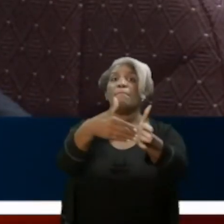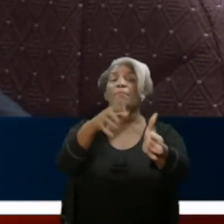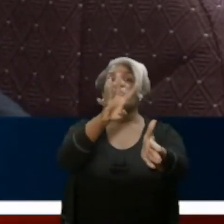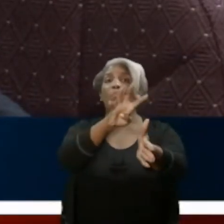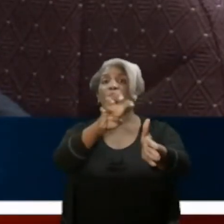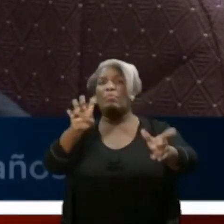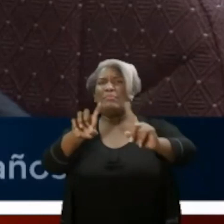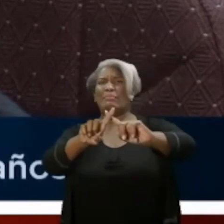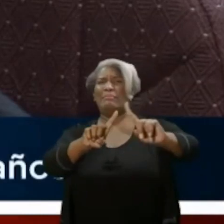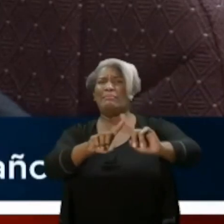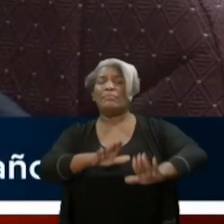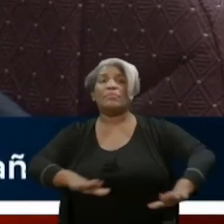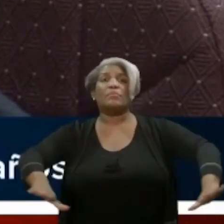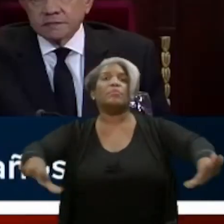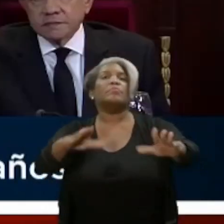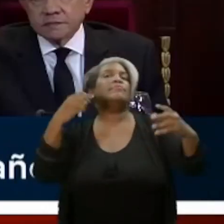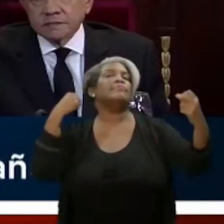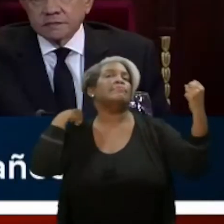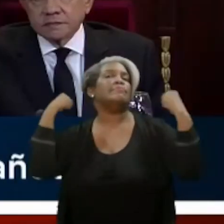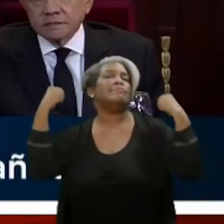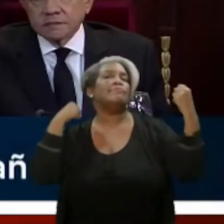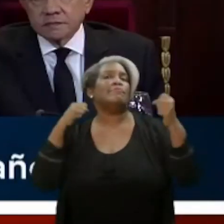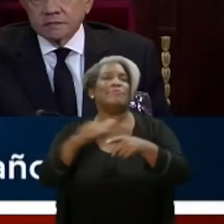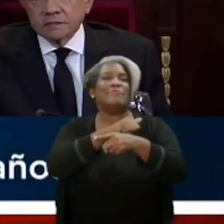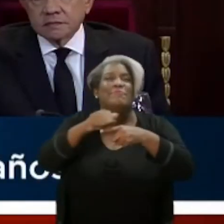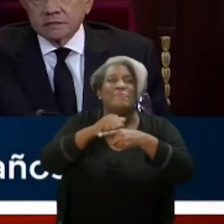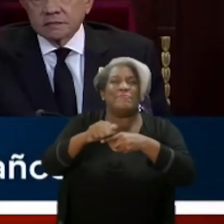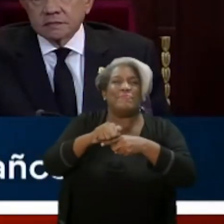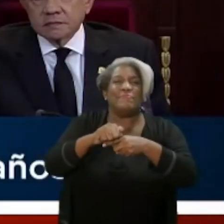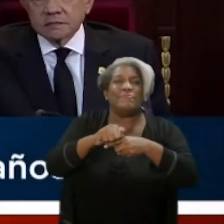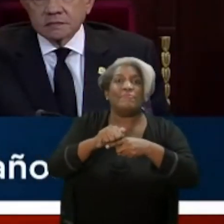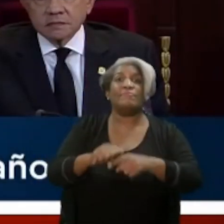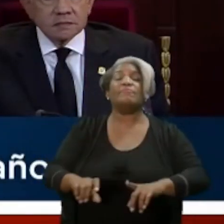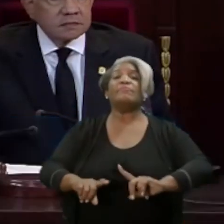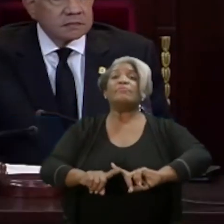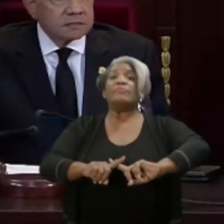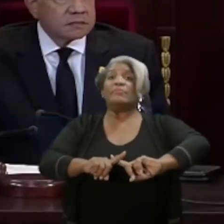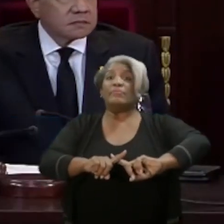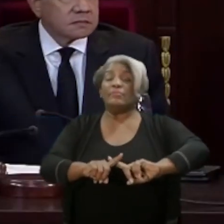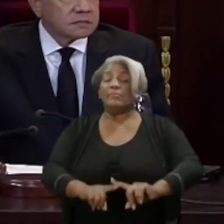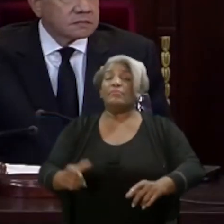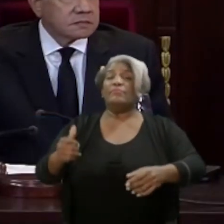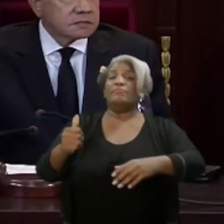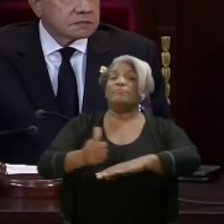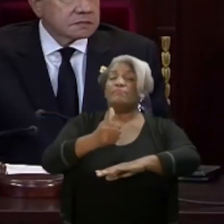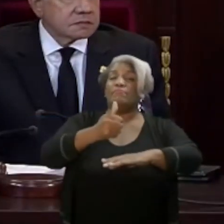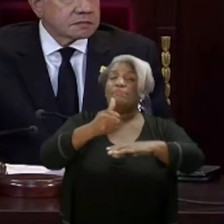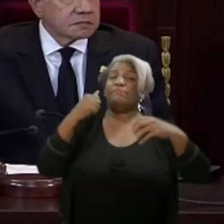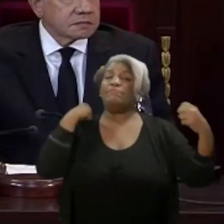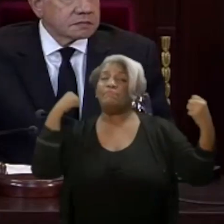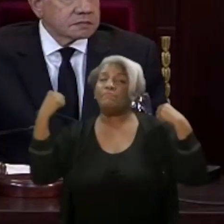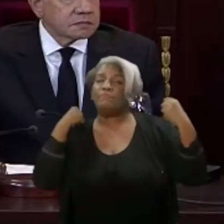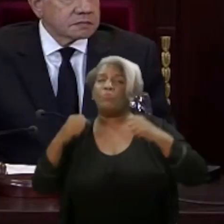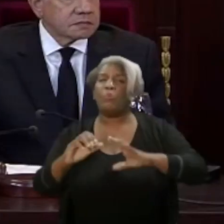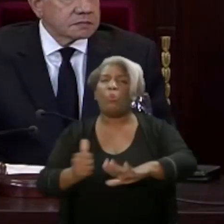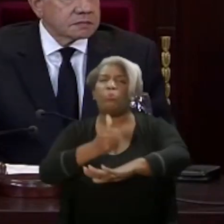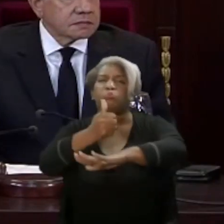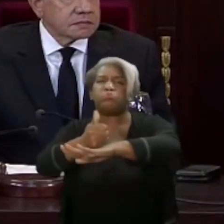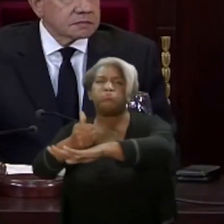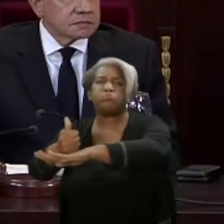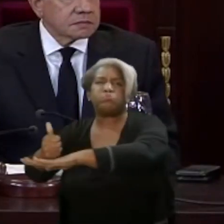instalaciones deportivas en dos años. En lo que respecta al deporte federado y al alto rendimiento, el Ministerio de Deportes durante el periodo de